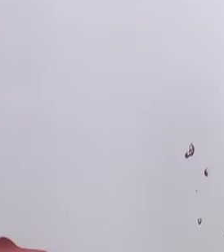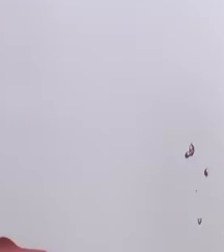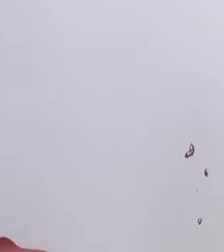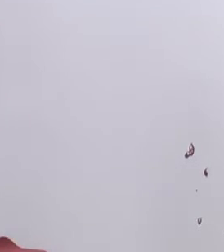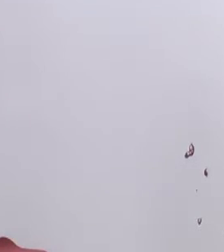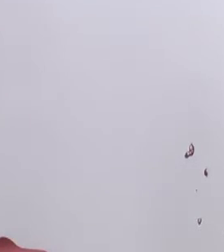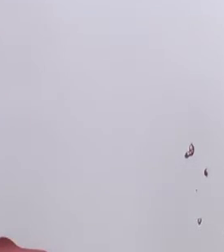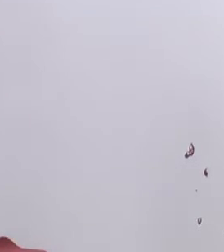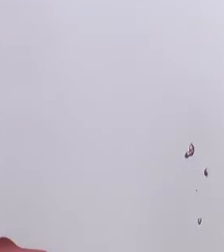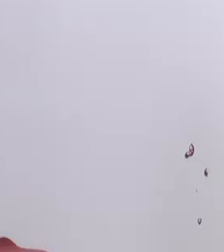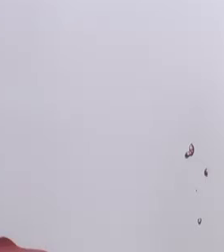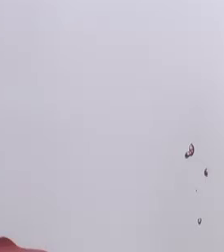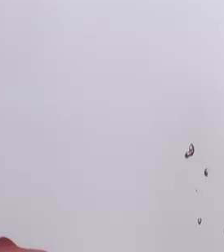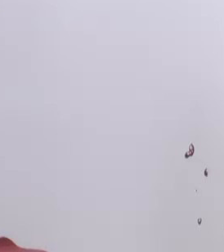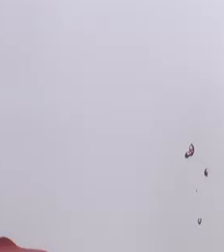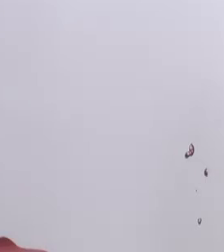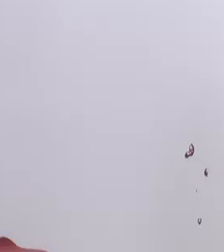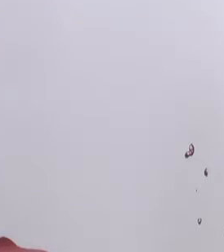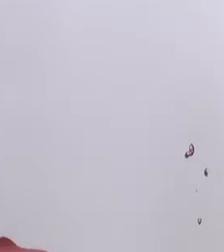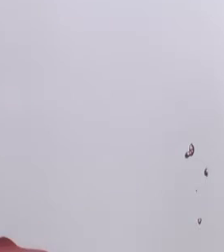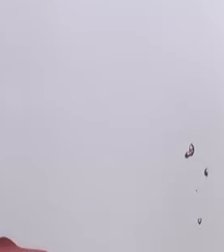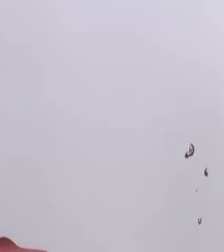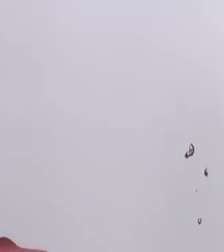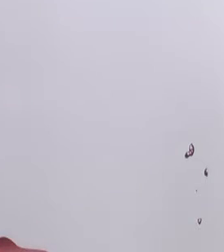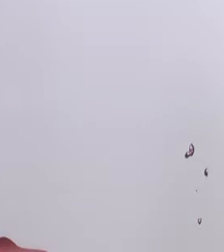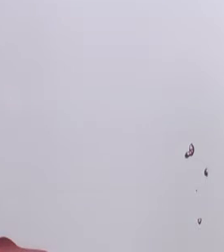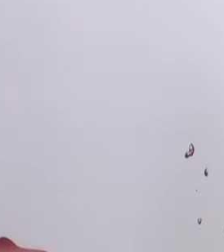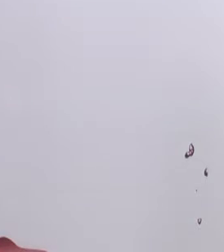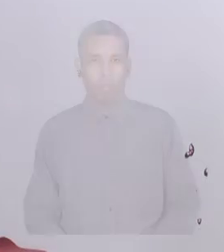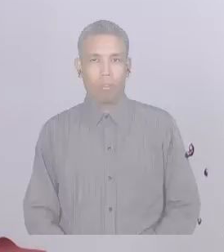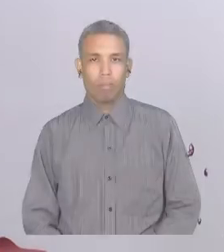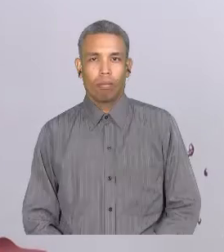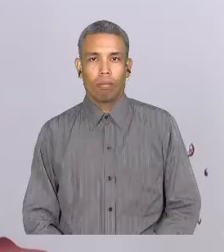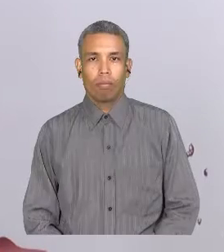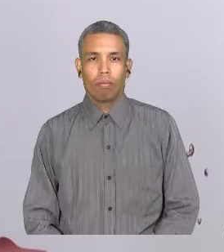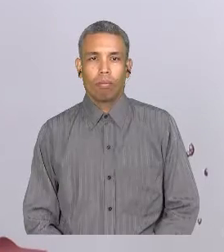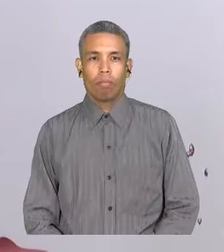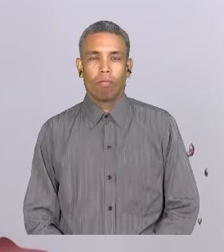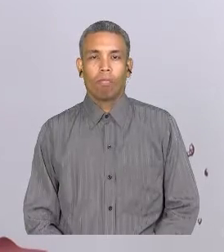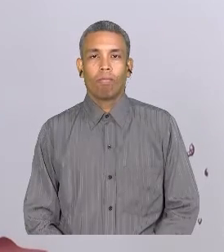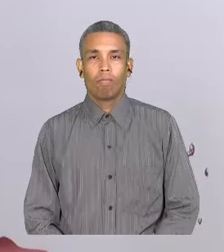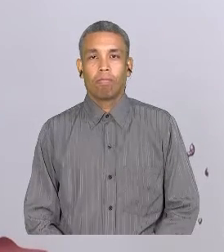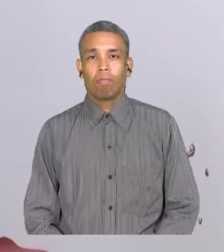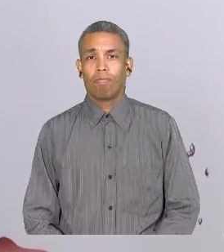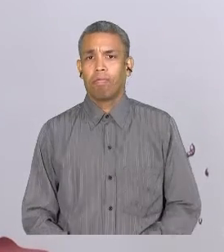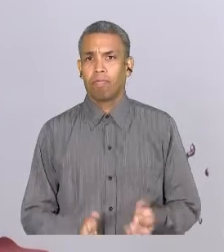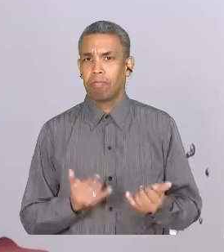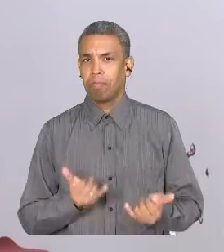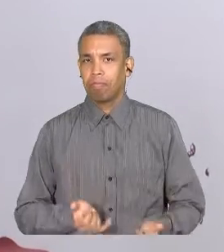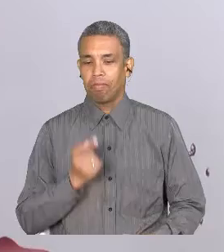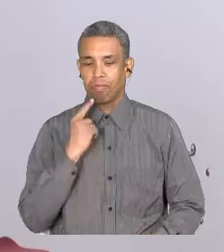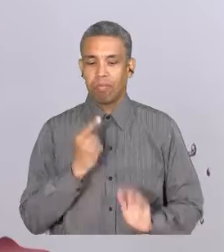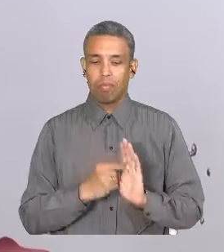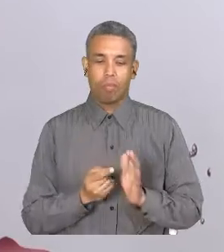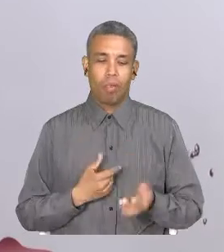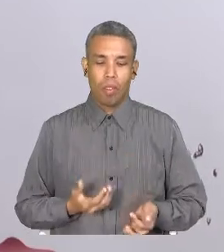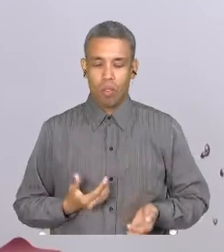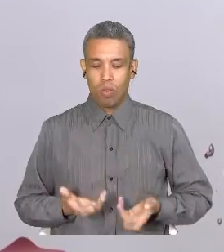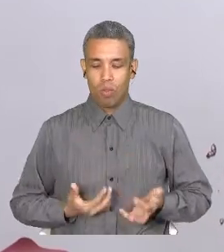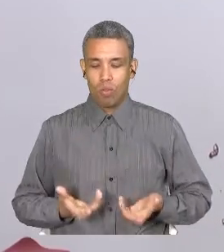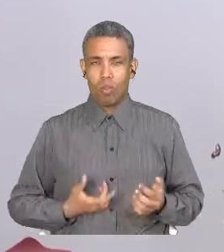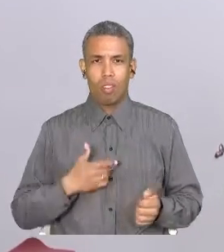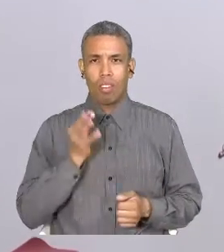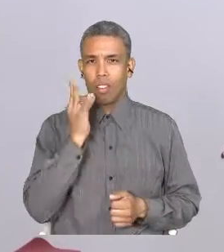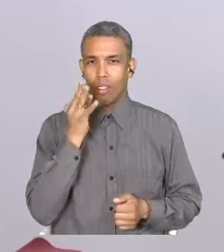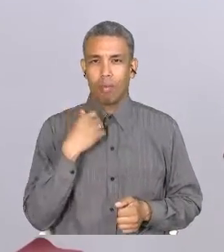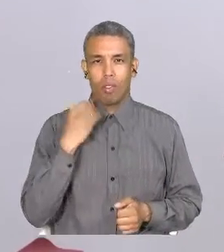Dios porque estamos aquí nuevamente con todos ustedes aquí en A Pedir de Boca para que aprendan a hacer esas recetas bien ricas, bien deliciosas que todos los días les